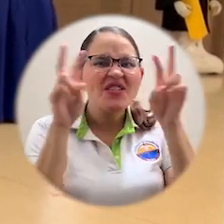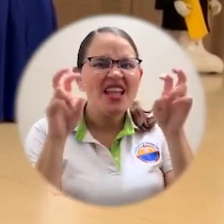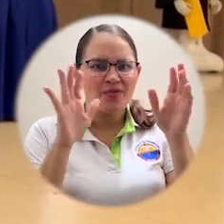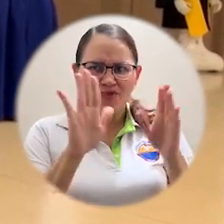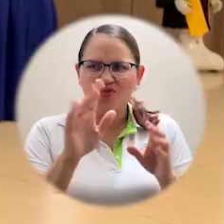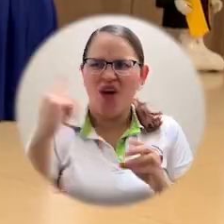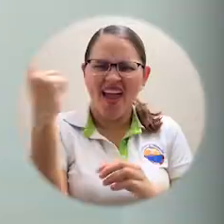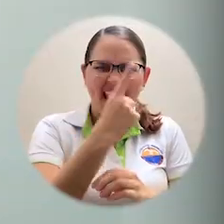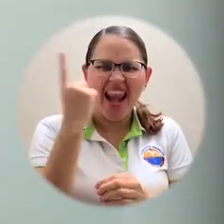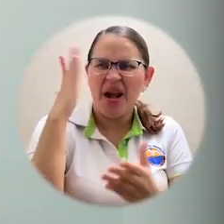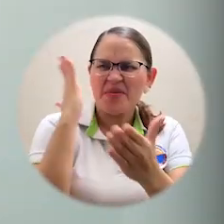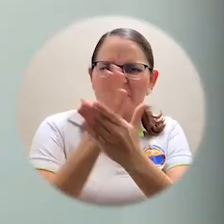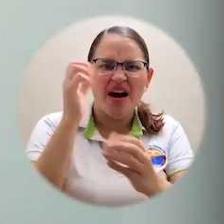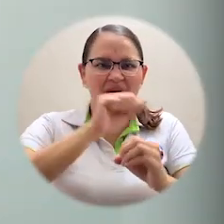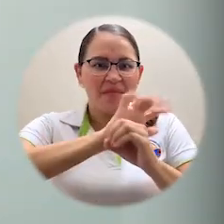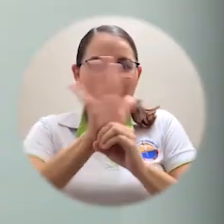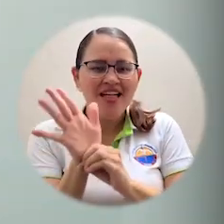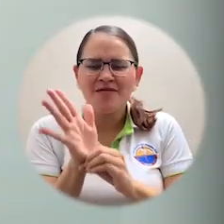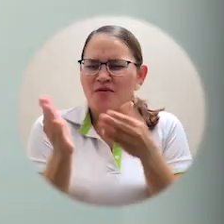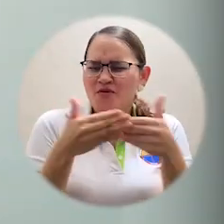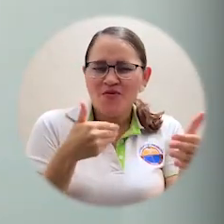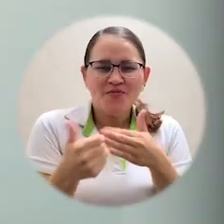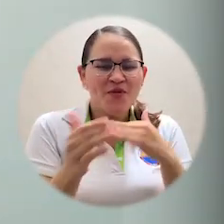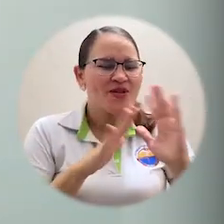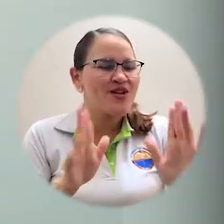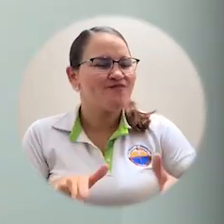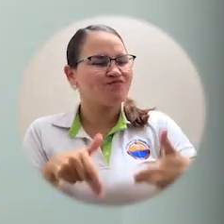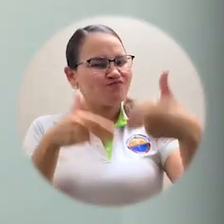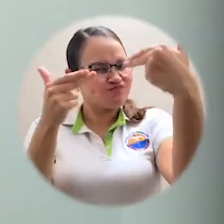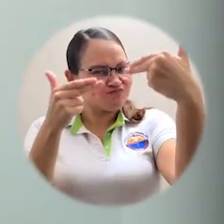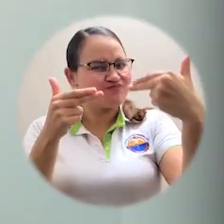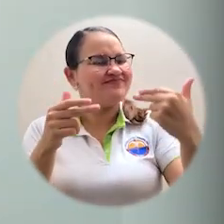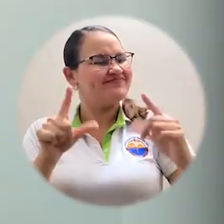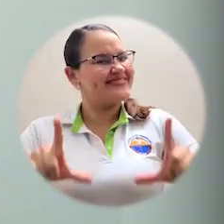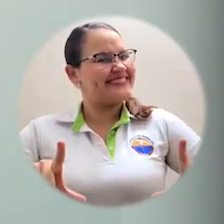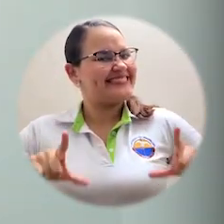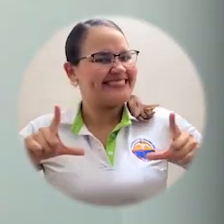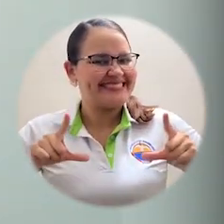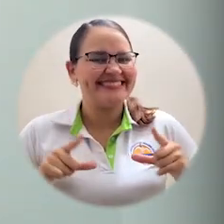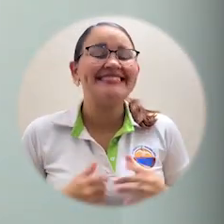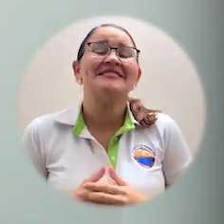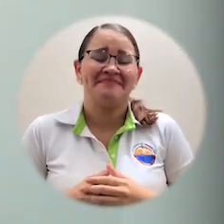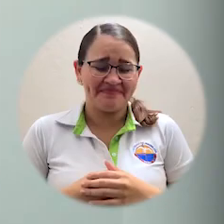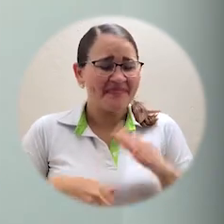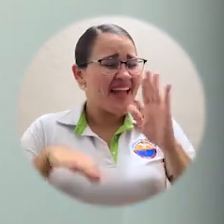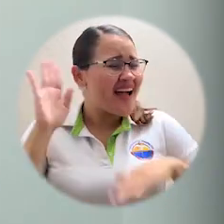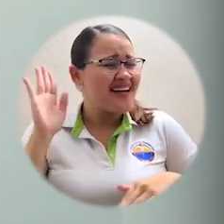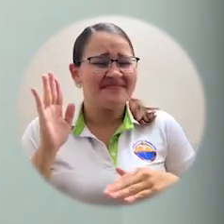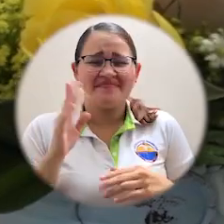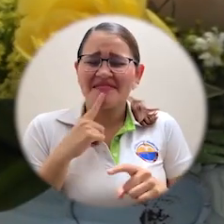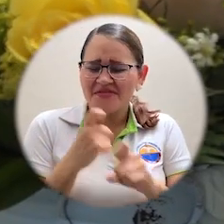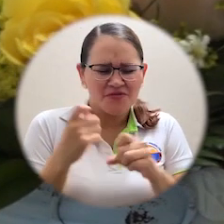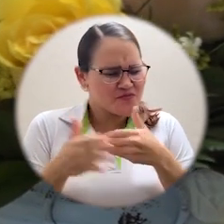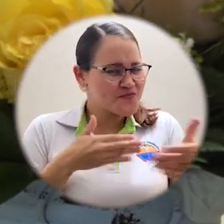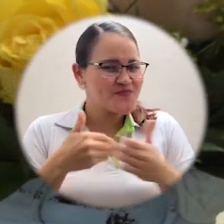virtual con un robot entregándonos nuestros diplomas y aún sobreponiendo nuestros sueños a pesar de la difícil circunstancia.